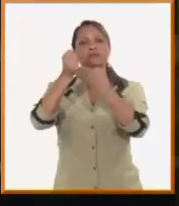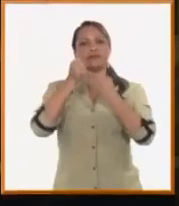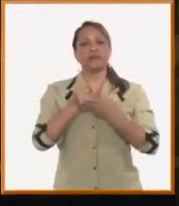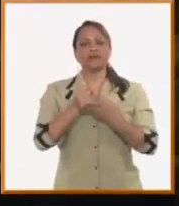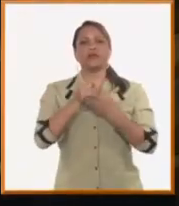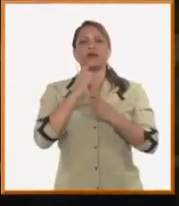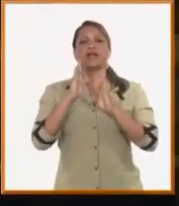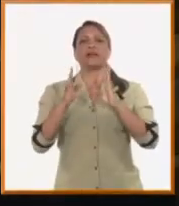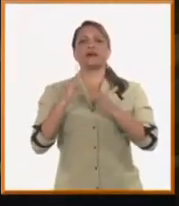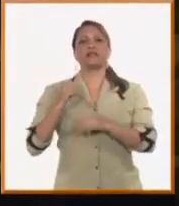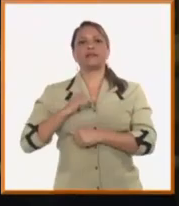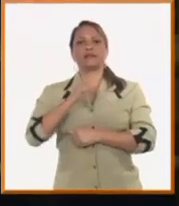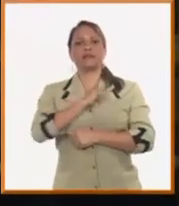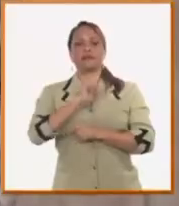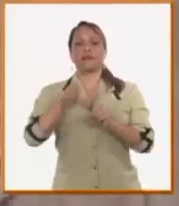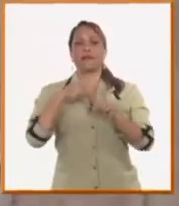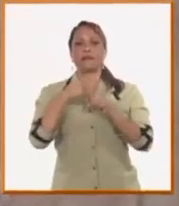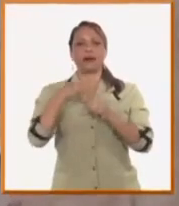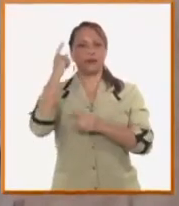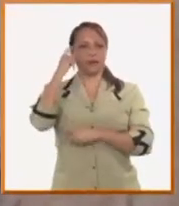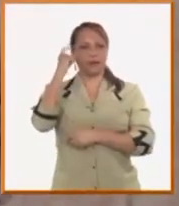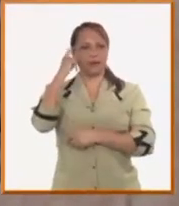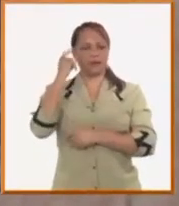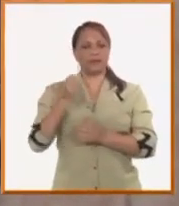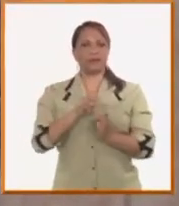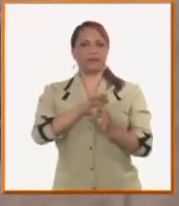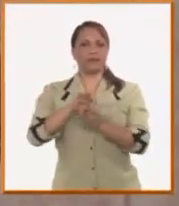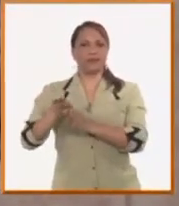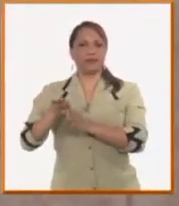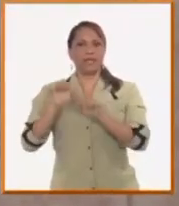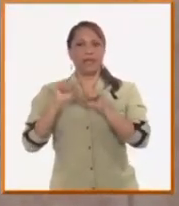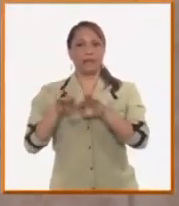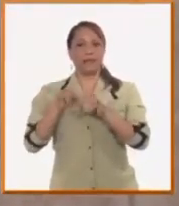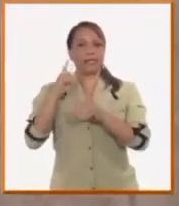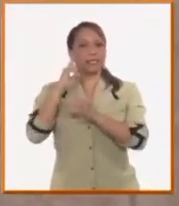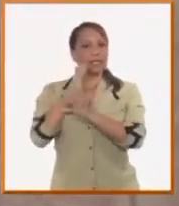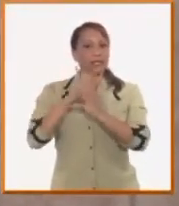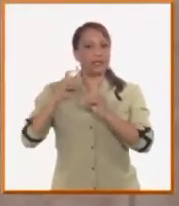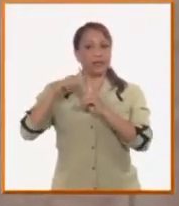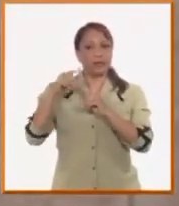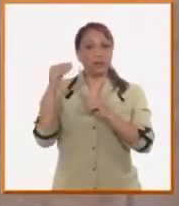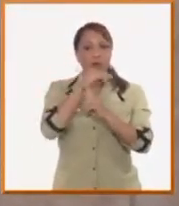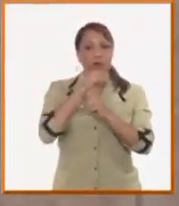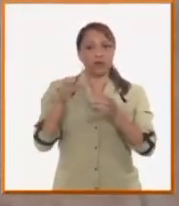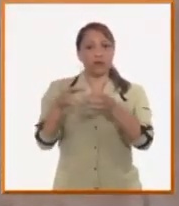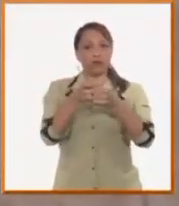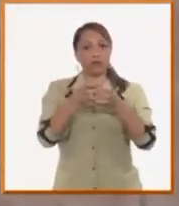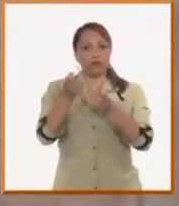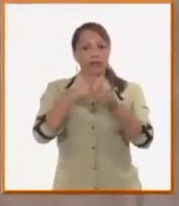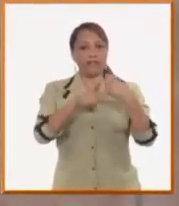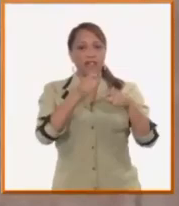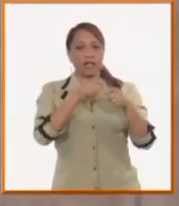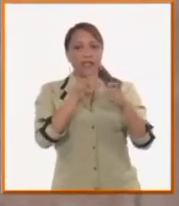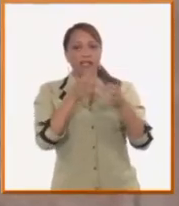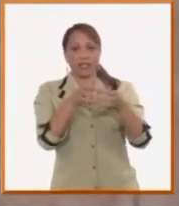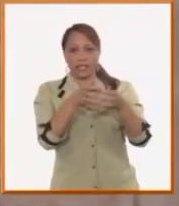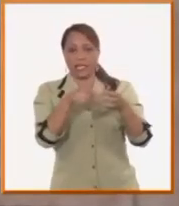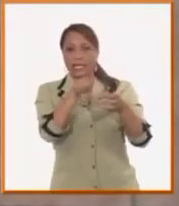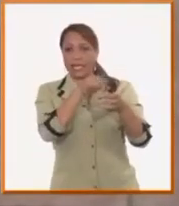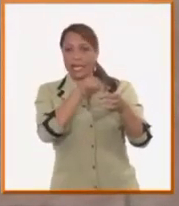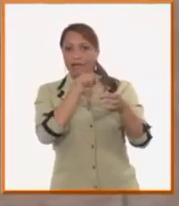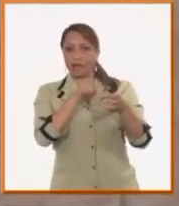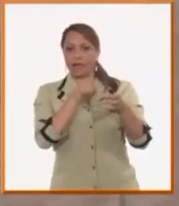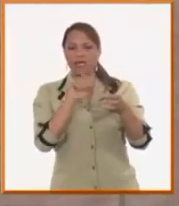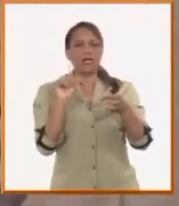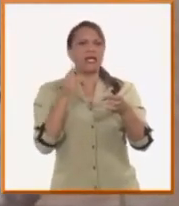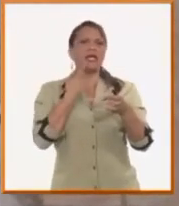sector privado y al sector del conocimiento. El Parque Científico Tecnológico, que es una sociedad mercantil, no es